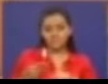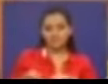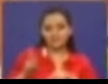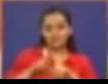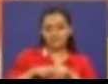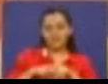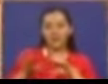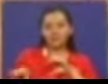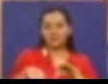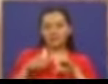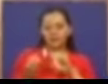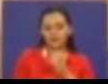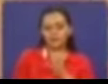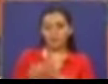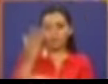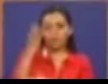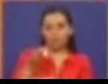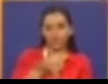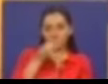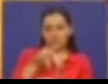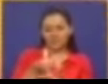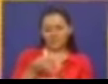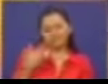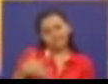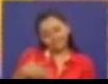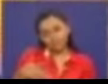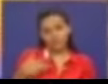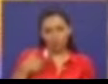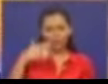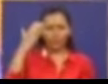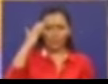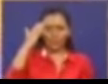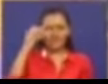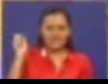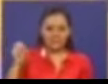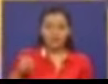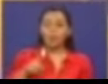actividad del Cotopaxi. Nosotros también estamos preocupados. No hay